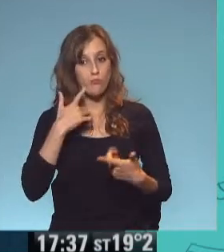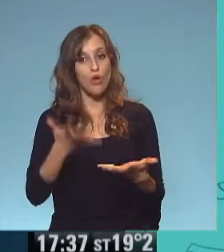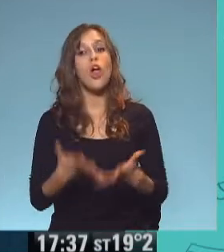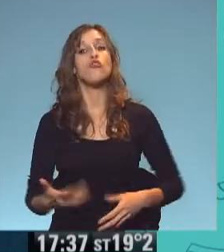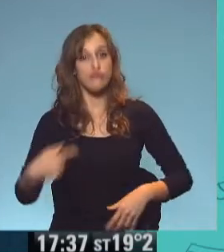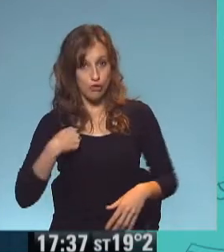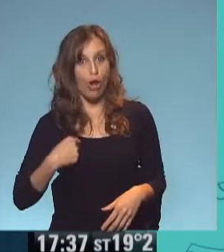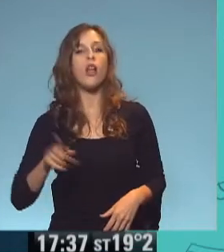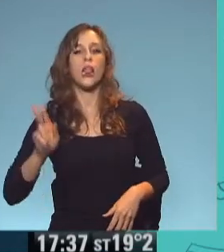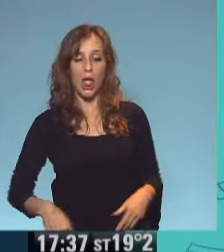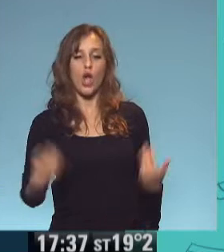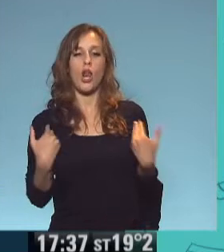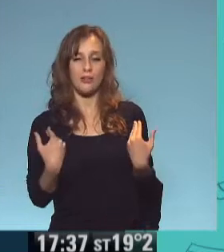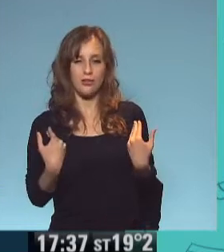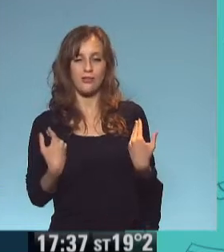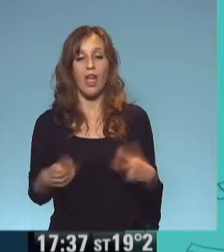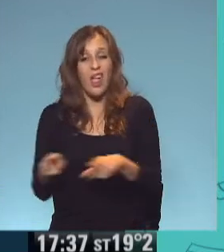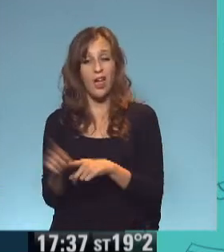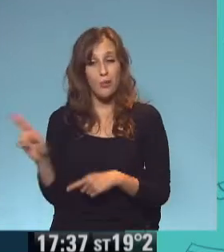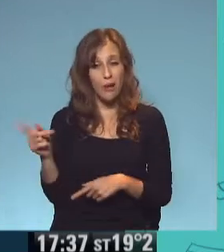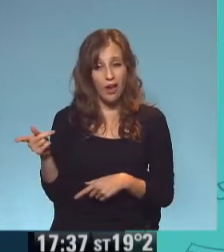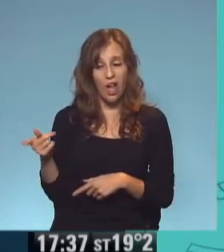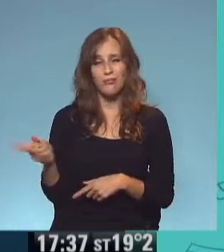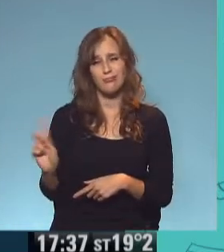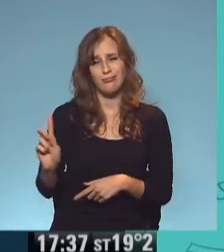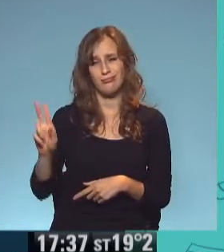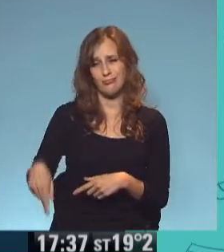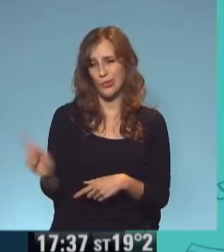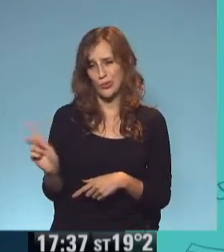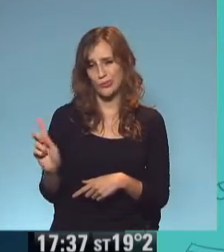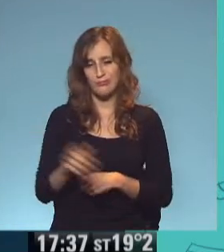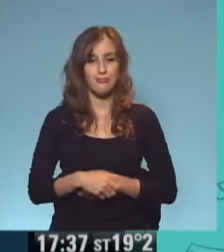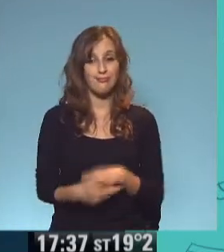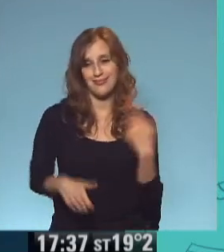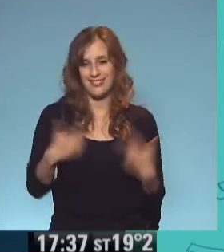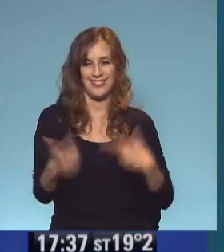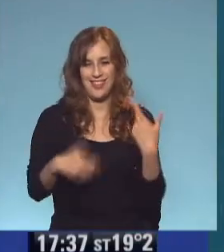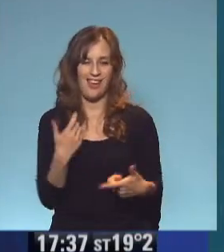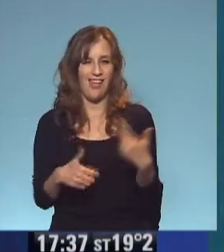tengo la razón. Y mi hermana, ¡no!